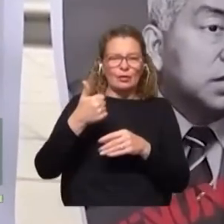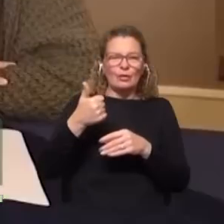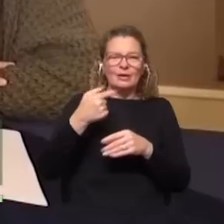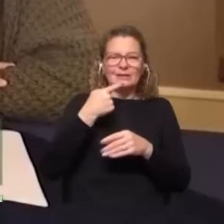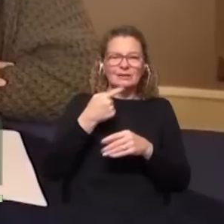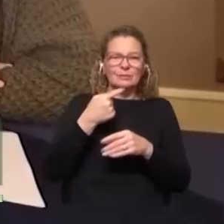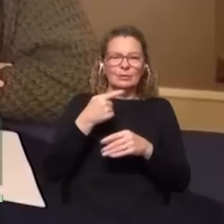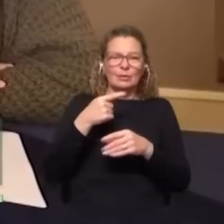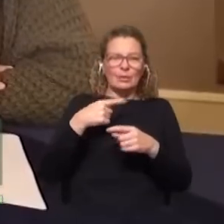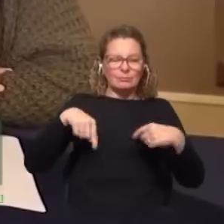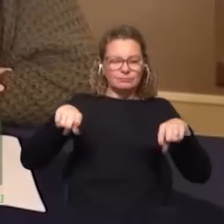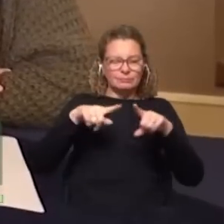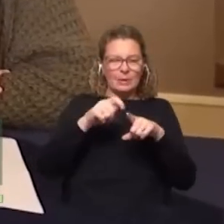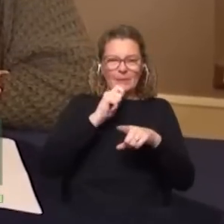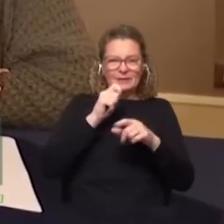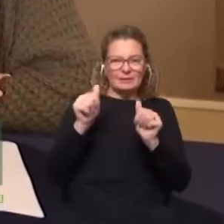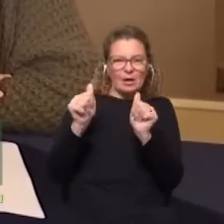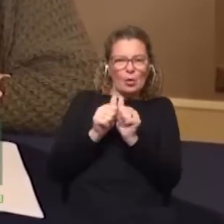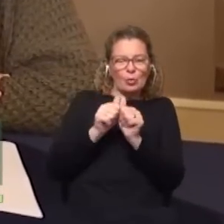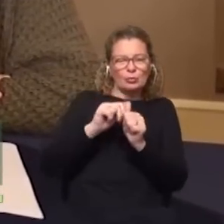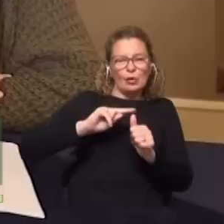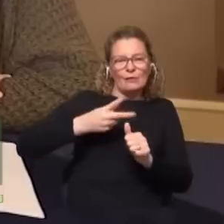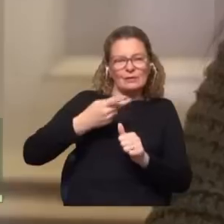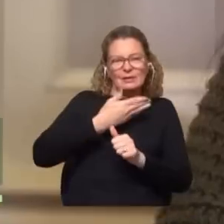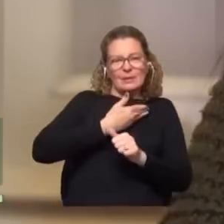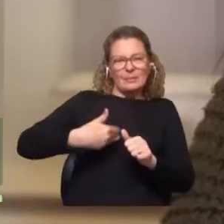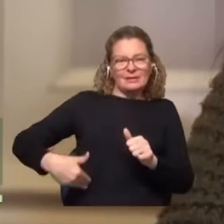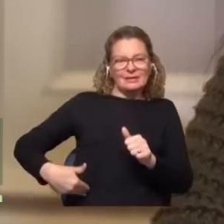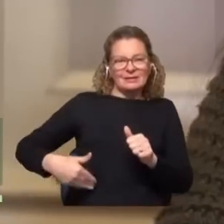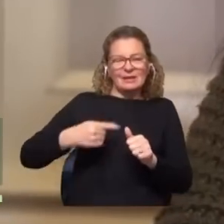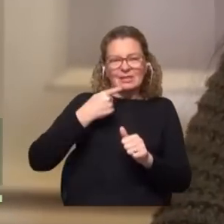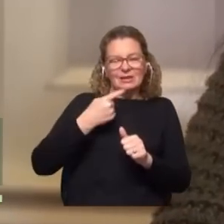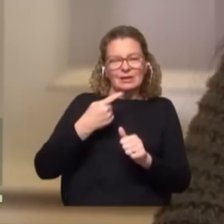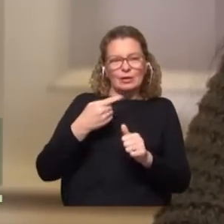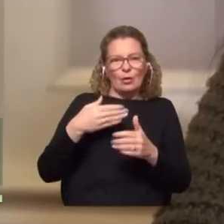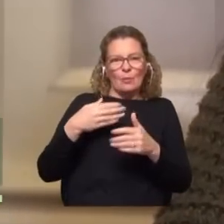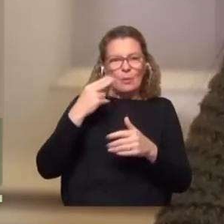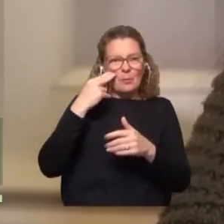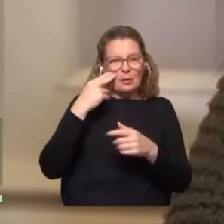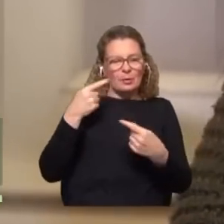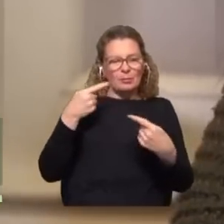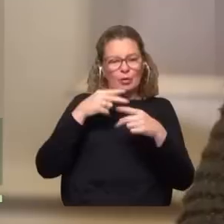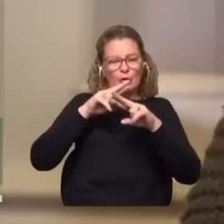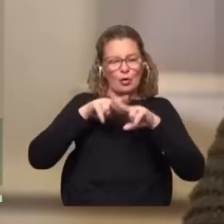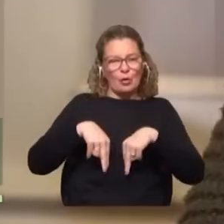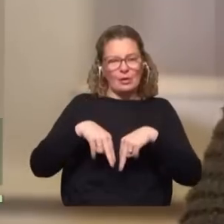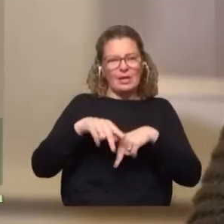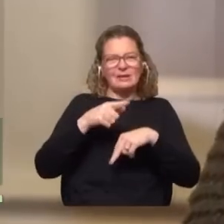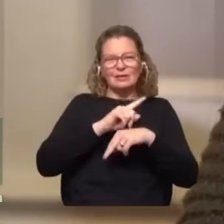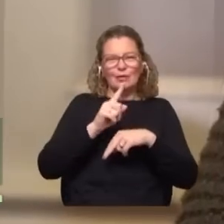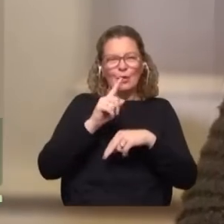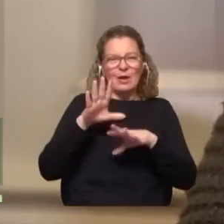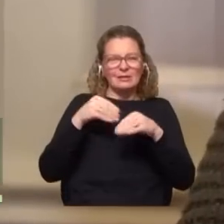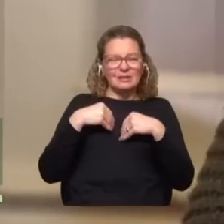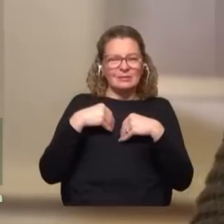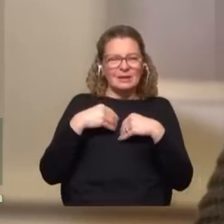demócrata y en rueda de prensa junto a su vicepresidenta Karina Herrera anunciaron que interpondrán un recurso de nulidad la medida al